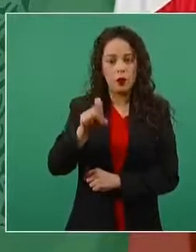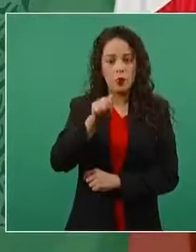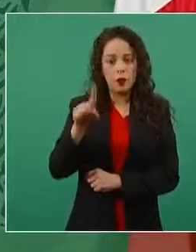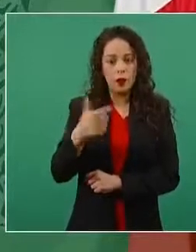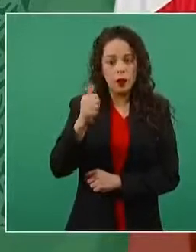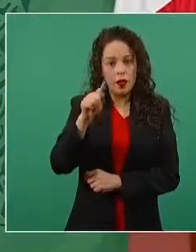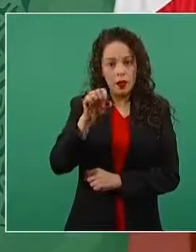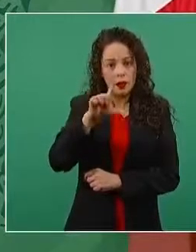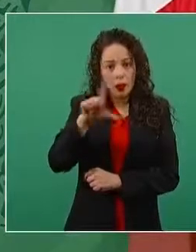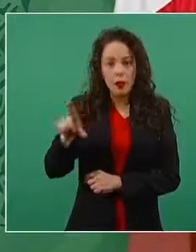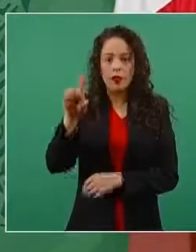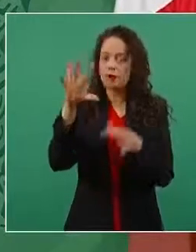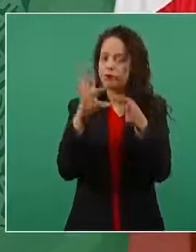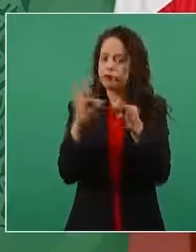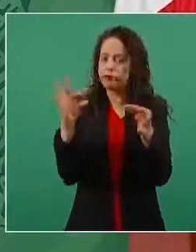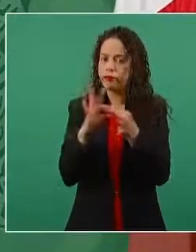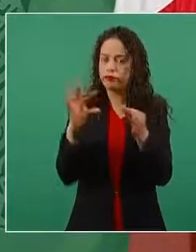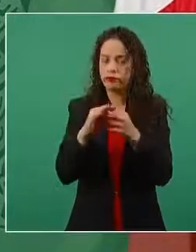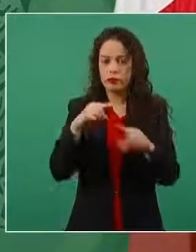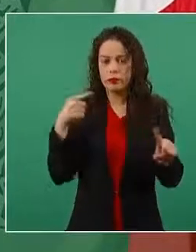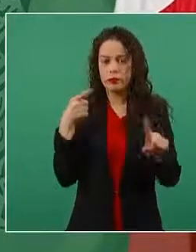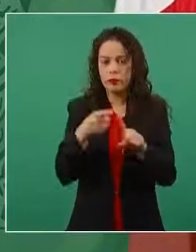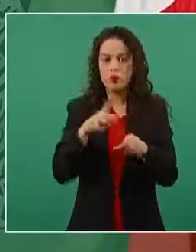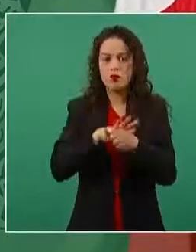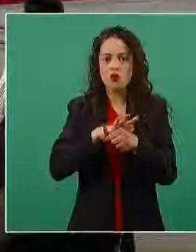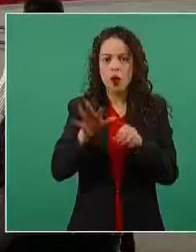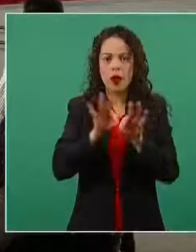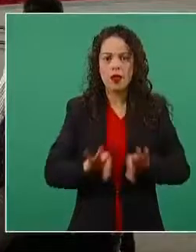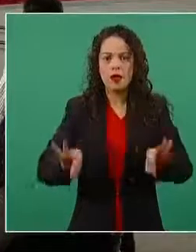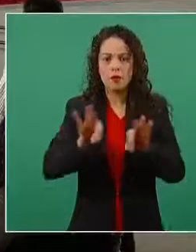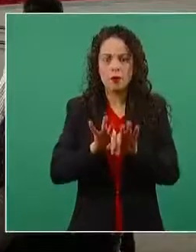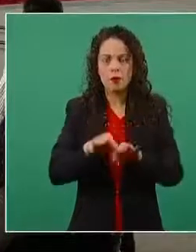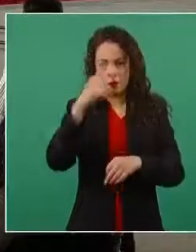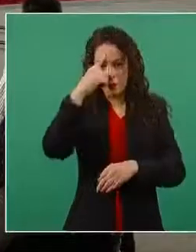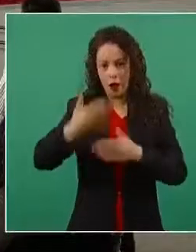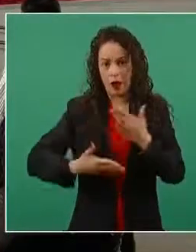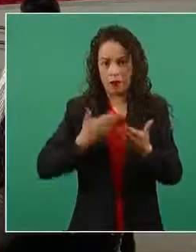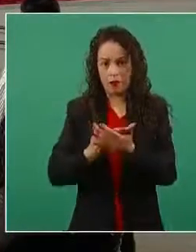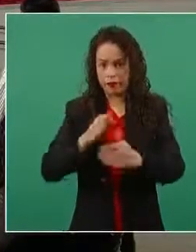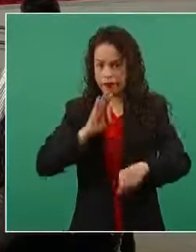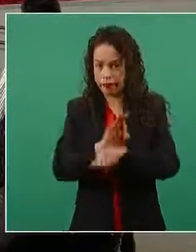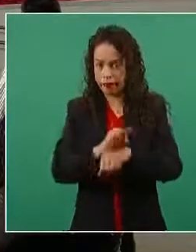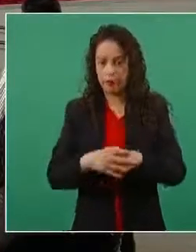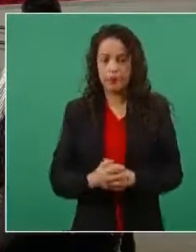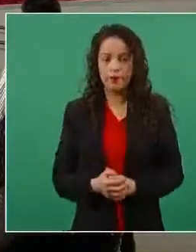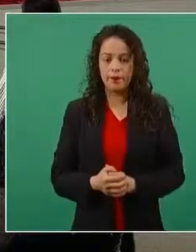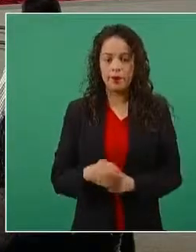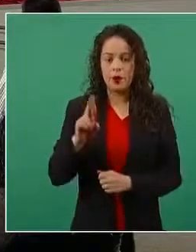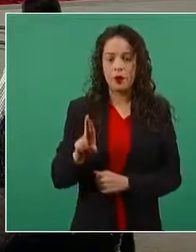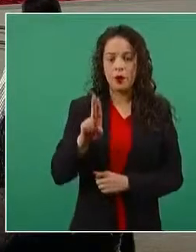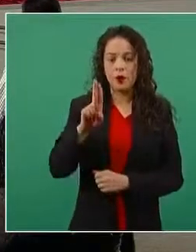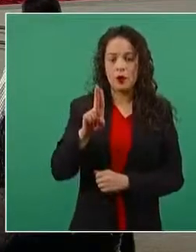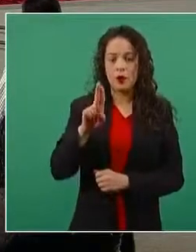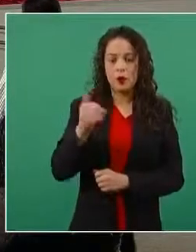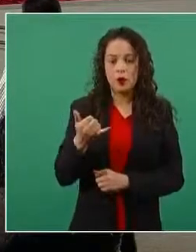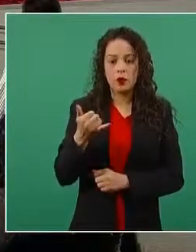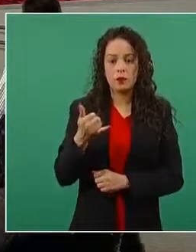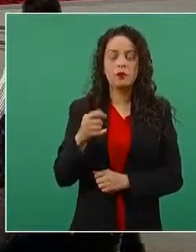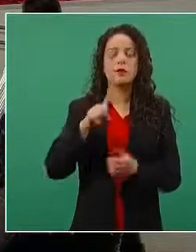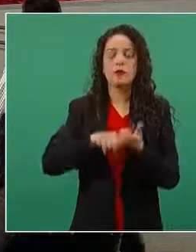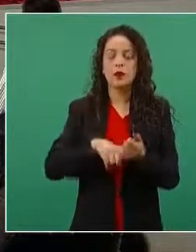elementos claves que sustentan esto. Ruy López Ridaura hará un resumen de la estrategia de vacunación en los